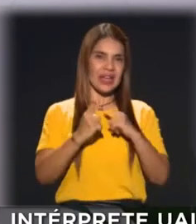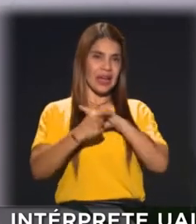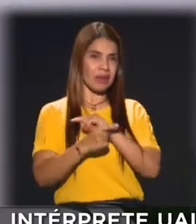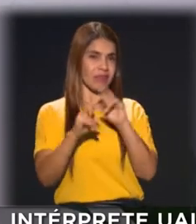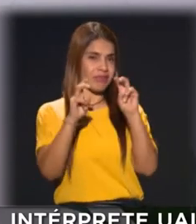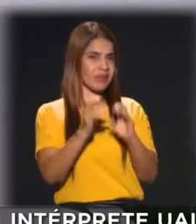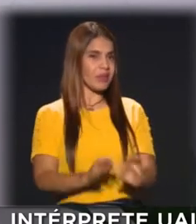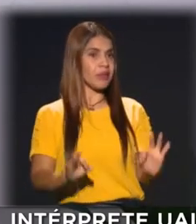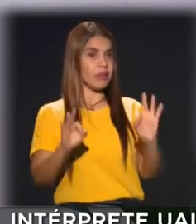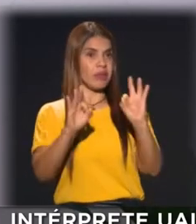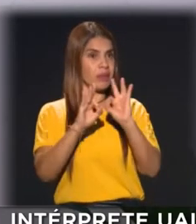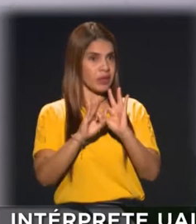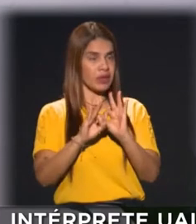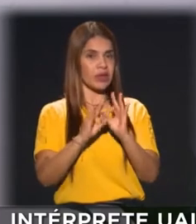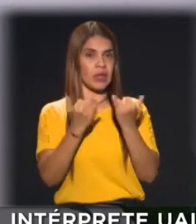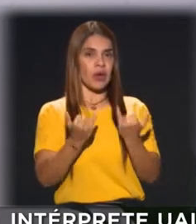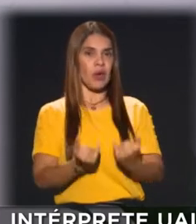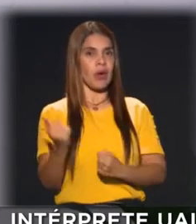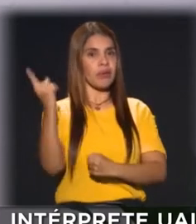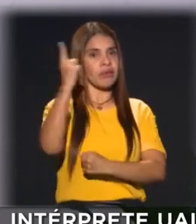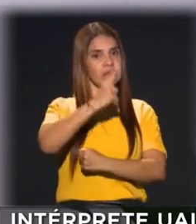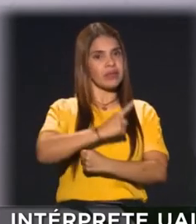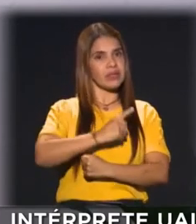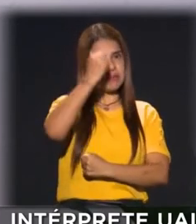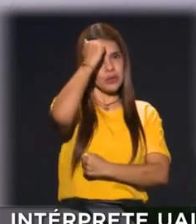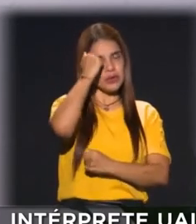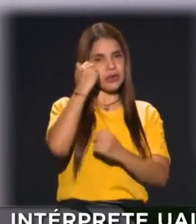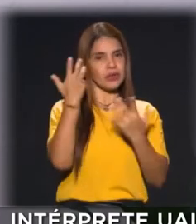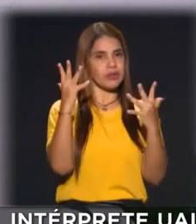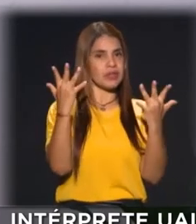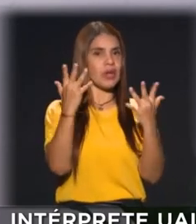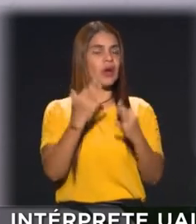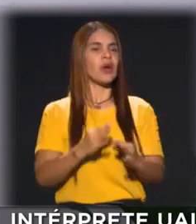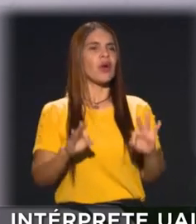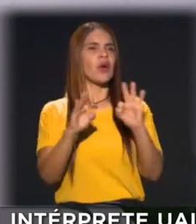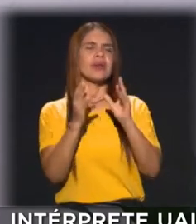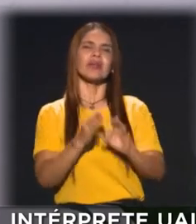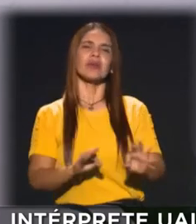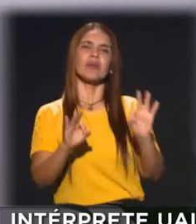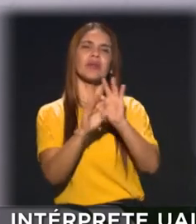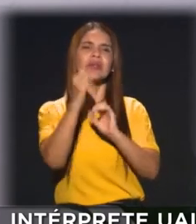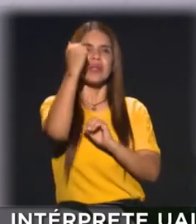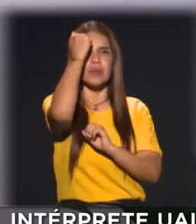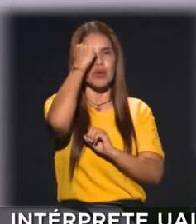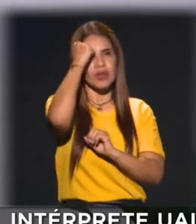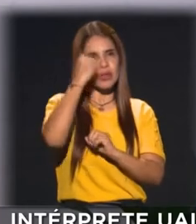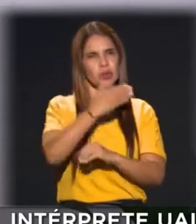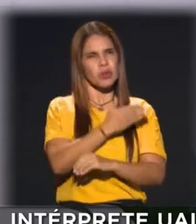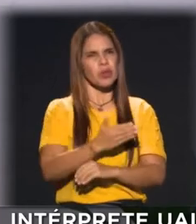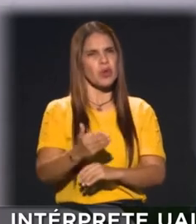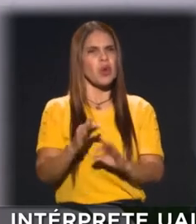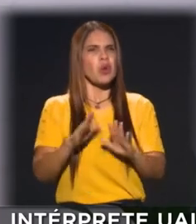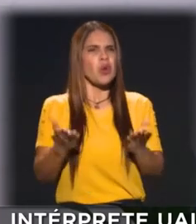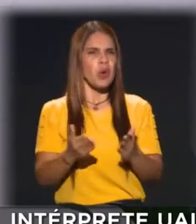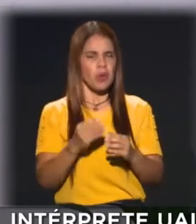muy importante, por supuesto, como es el día de los maestros, de los docentes. Vamos a hablar de esa importancia de los maestros